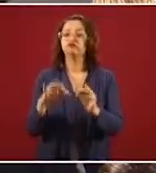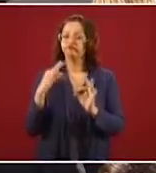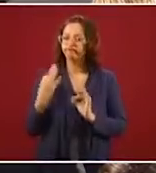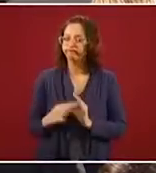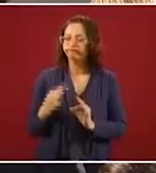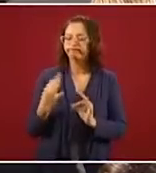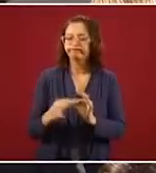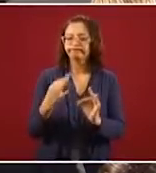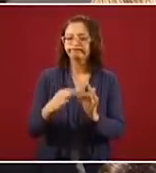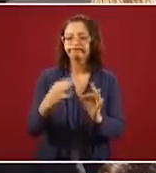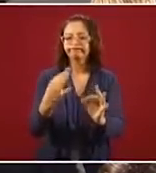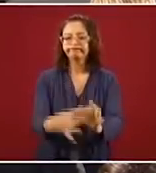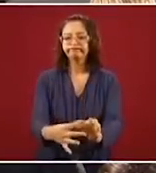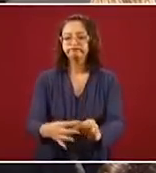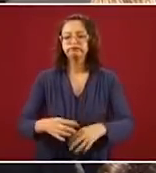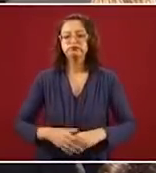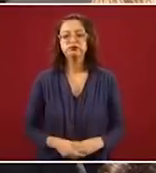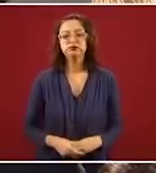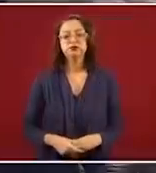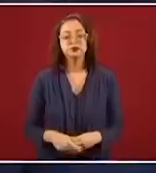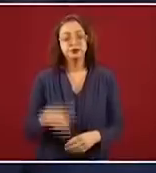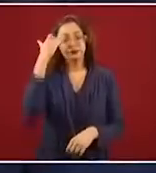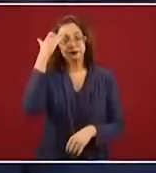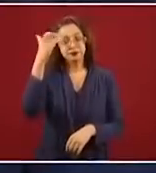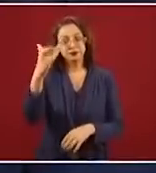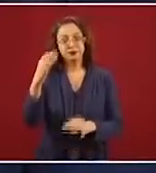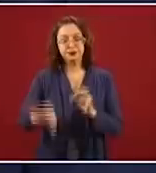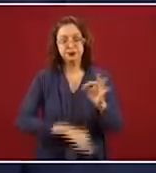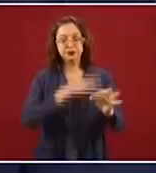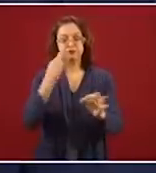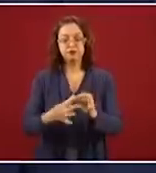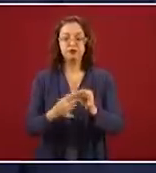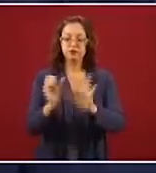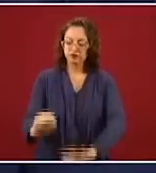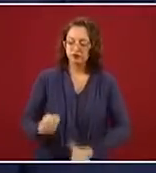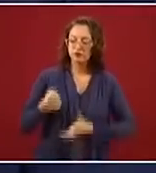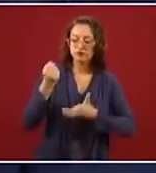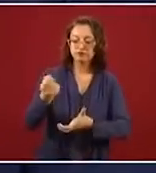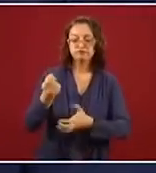cumplimiento en tiempo, en presupuesto,